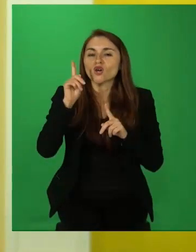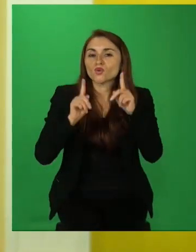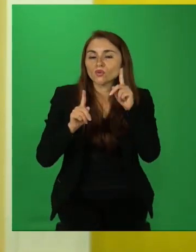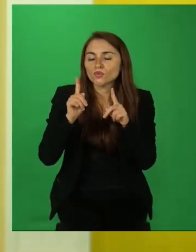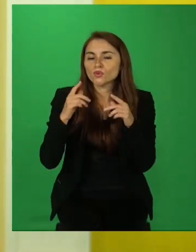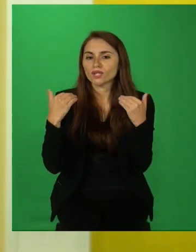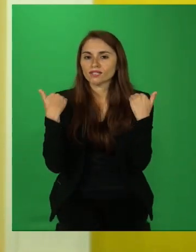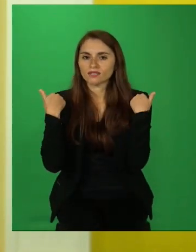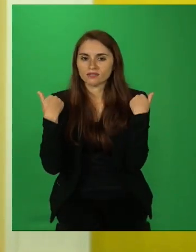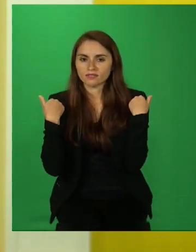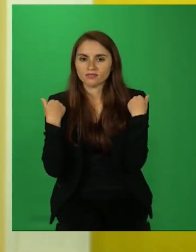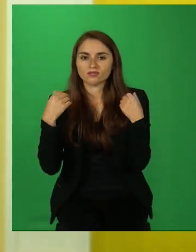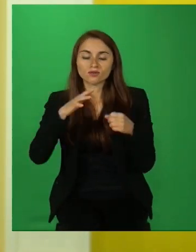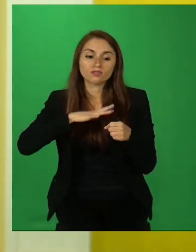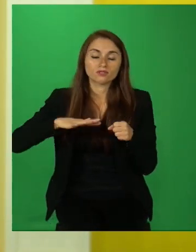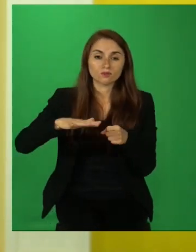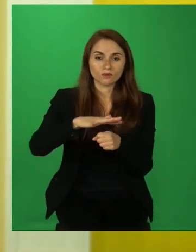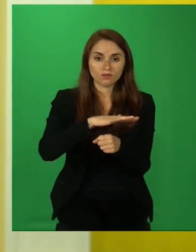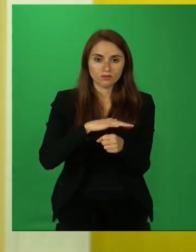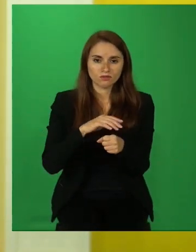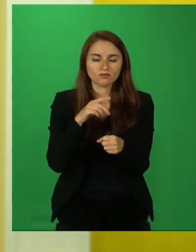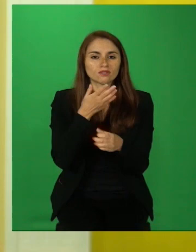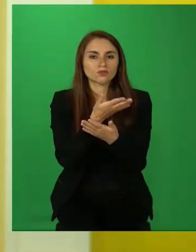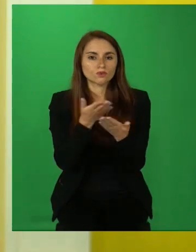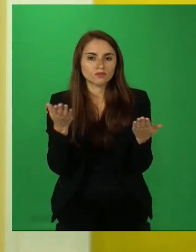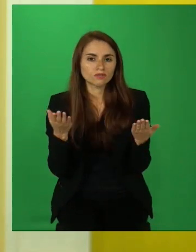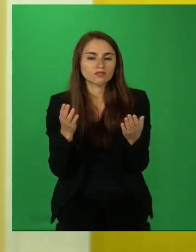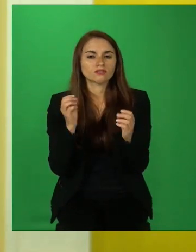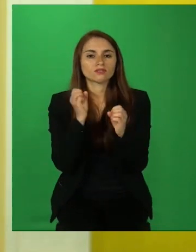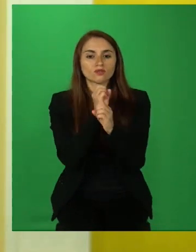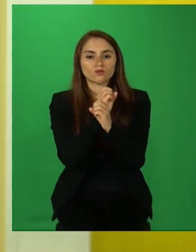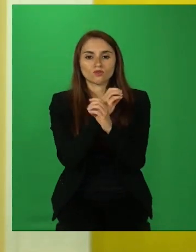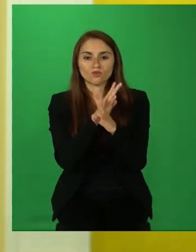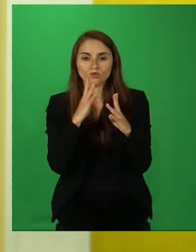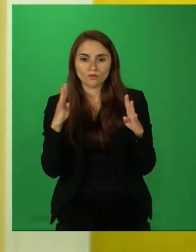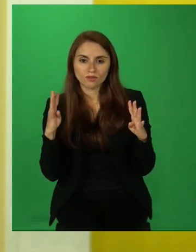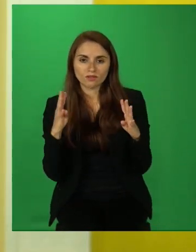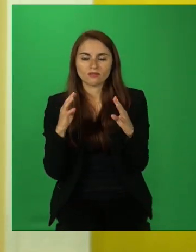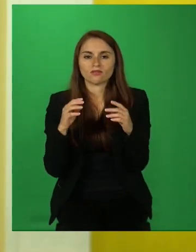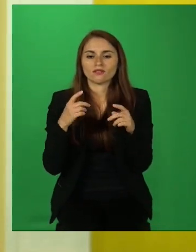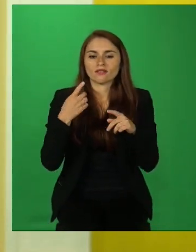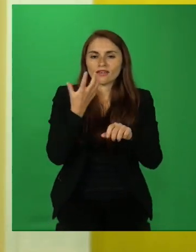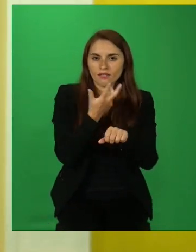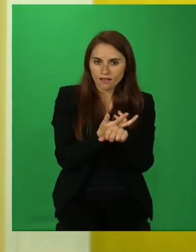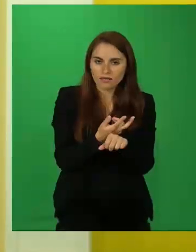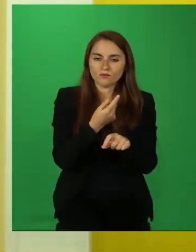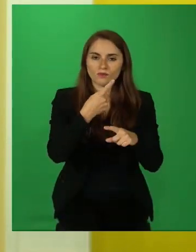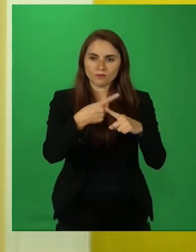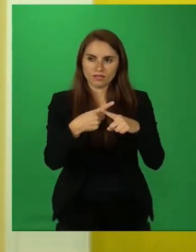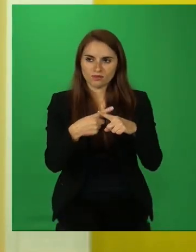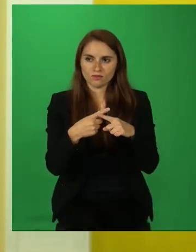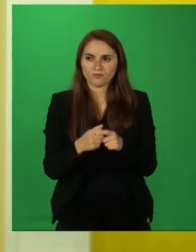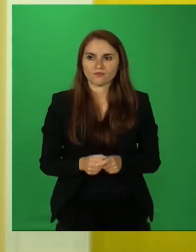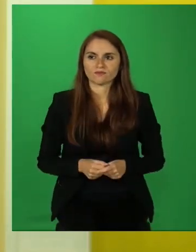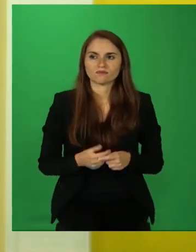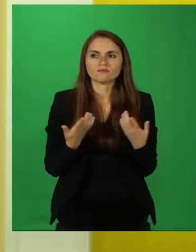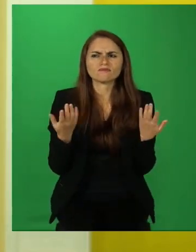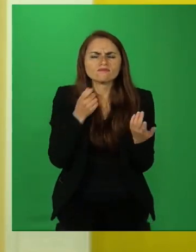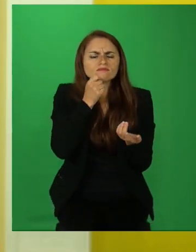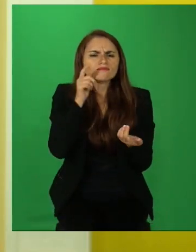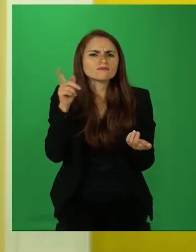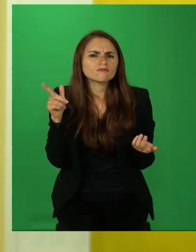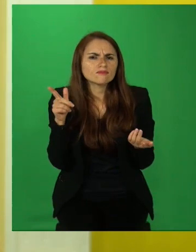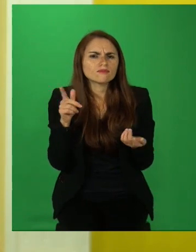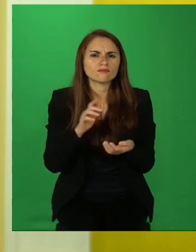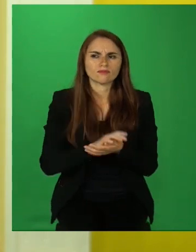o situaciones de números enteros que involucren la multiplicación veamos entonces cuáles serían